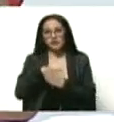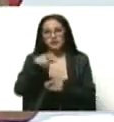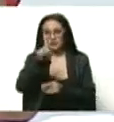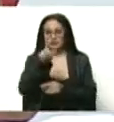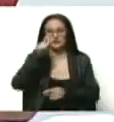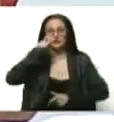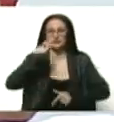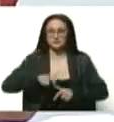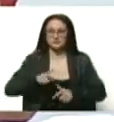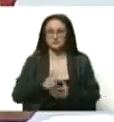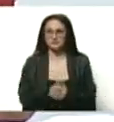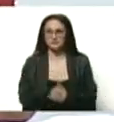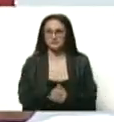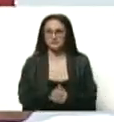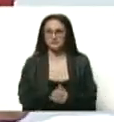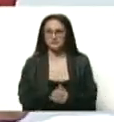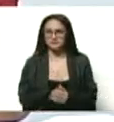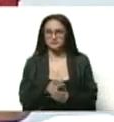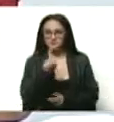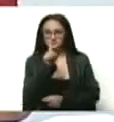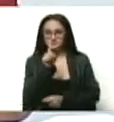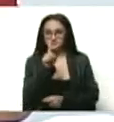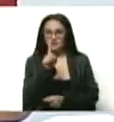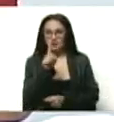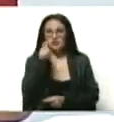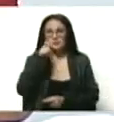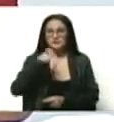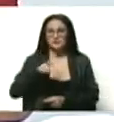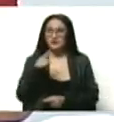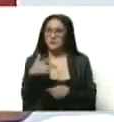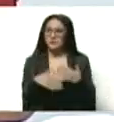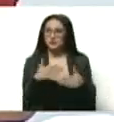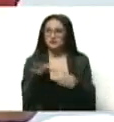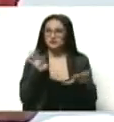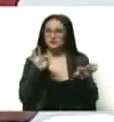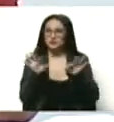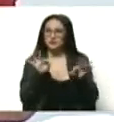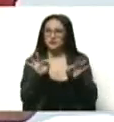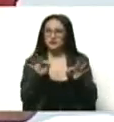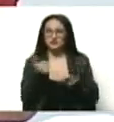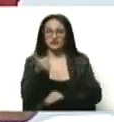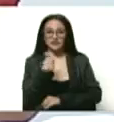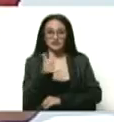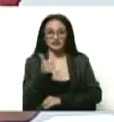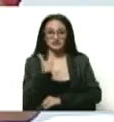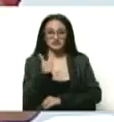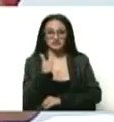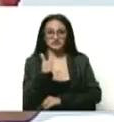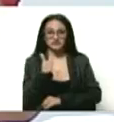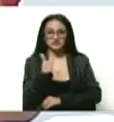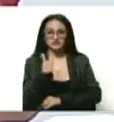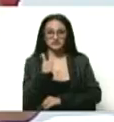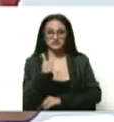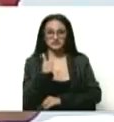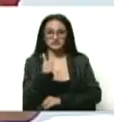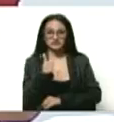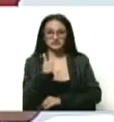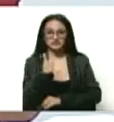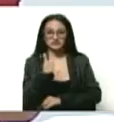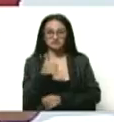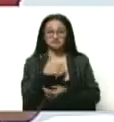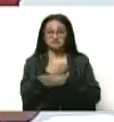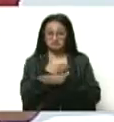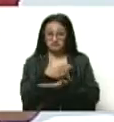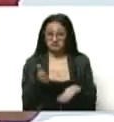persona, uno solo. En este proceso vamos a elegir 10 y hemos abierto la